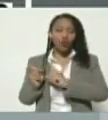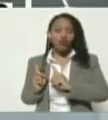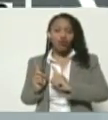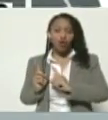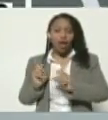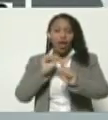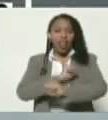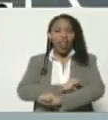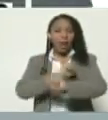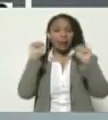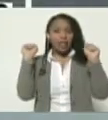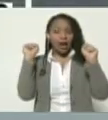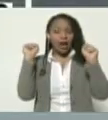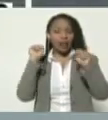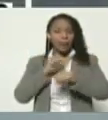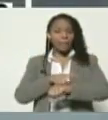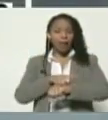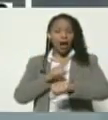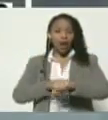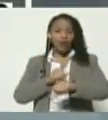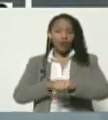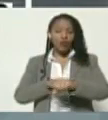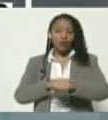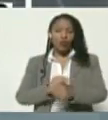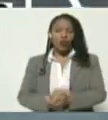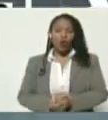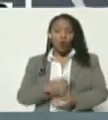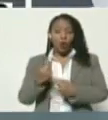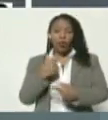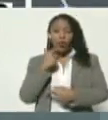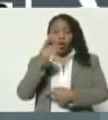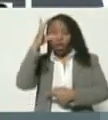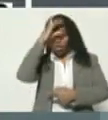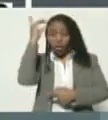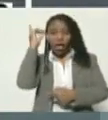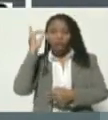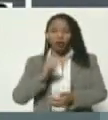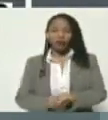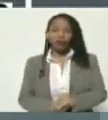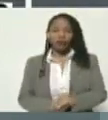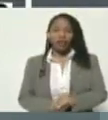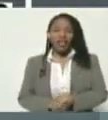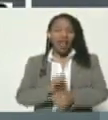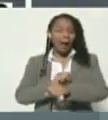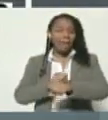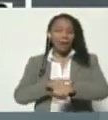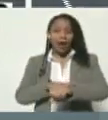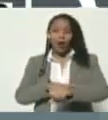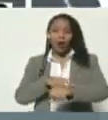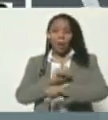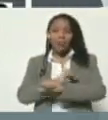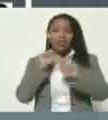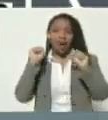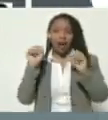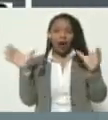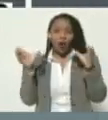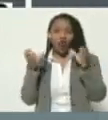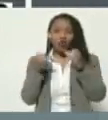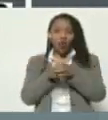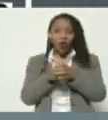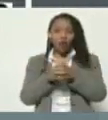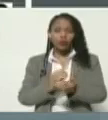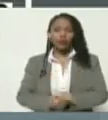la mañana. Desde la mañana, como dijo Diosdado, desde la mañana reunidos y